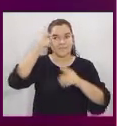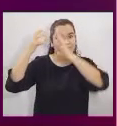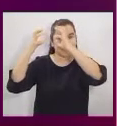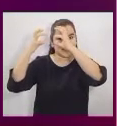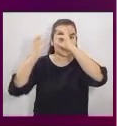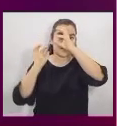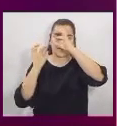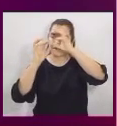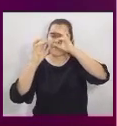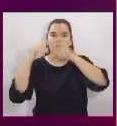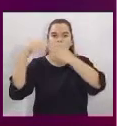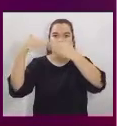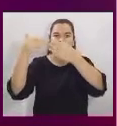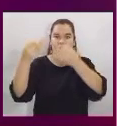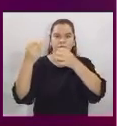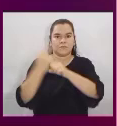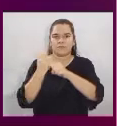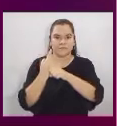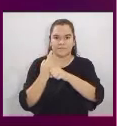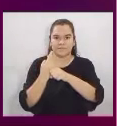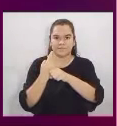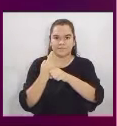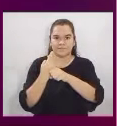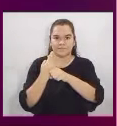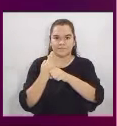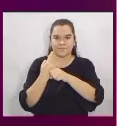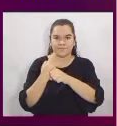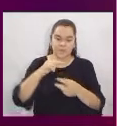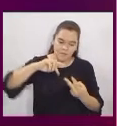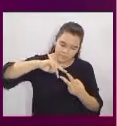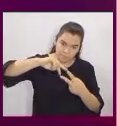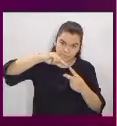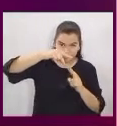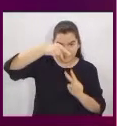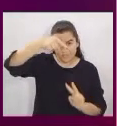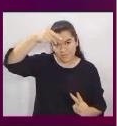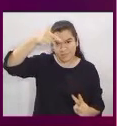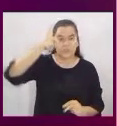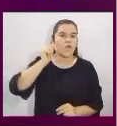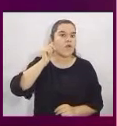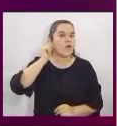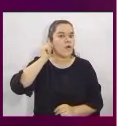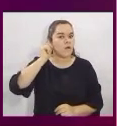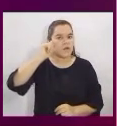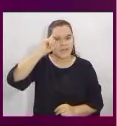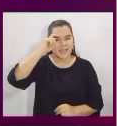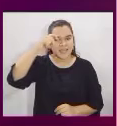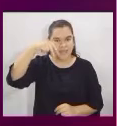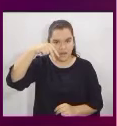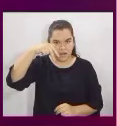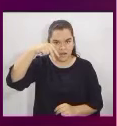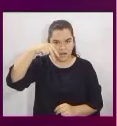puede hacer que el cerebelo no funcione bien. Cada gen tiene